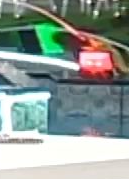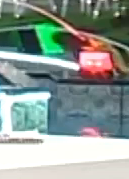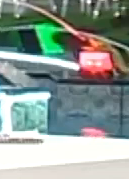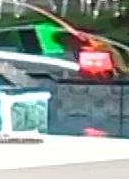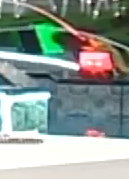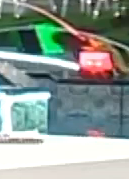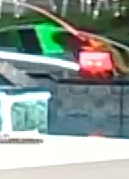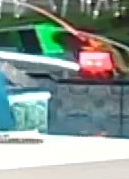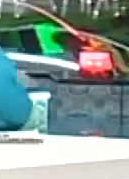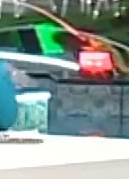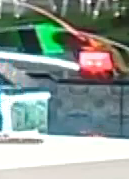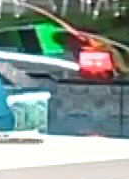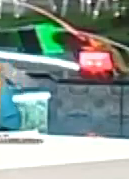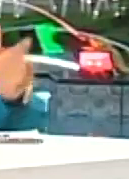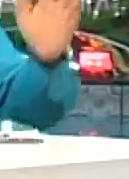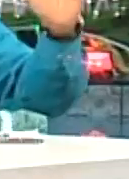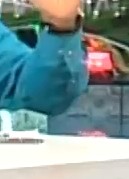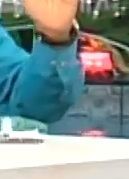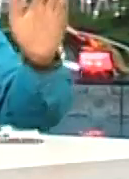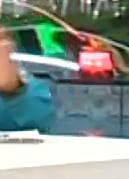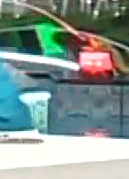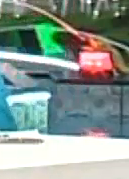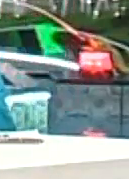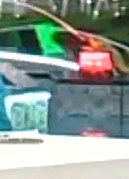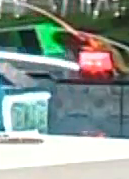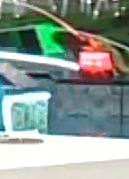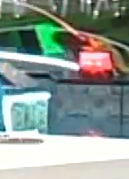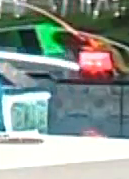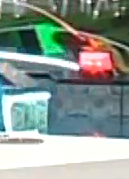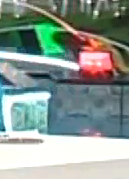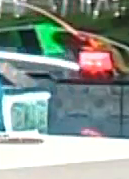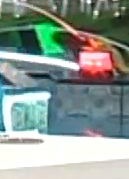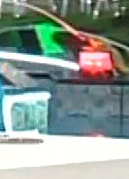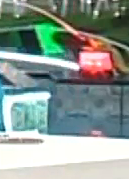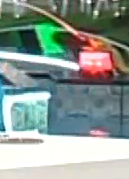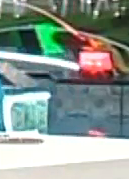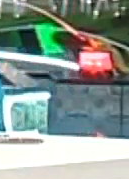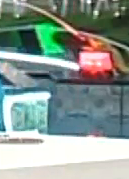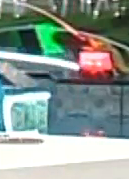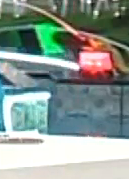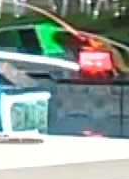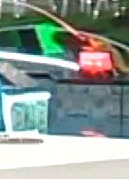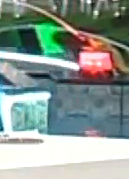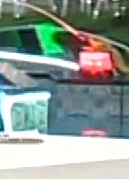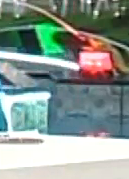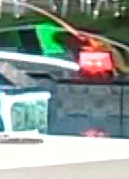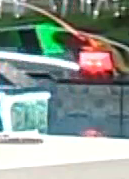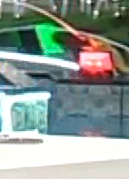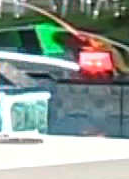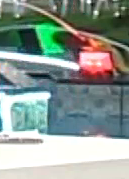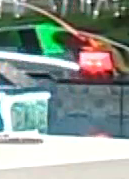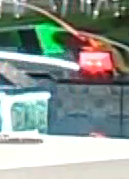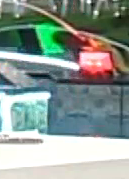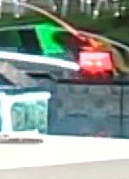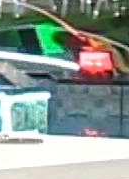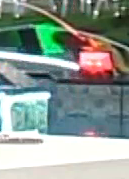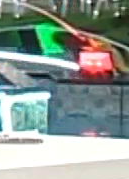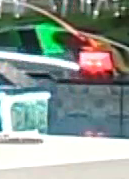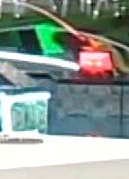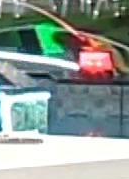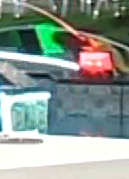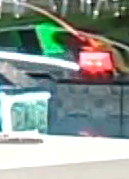económico, jueves de crecimiento económico. Mi saludo a todos los sectores económicos y sociales de